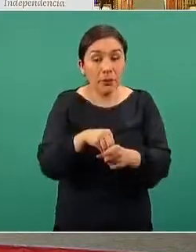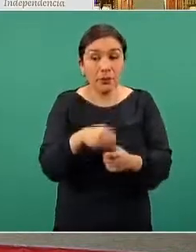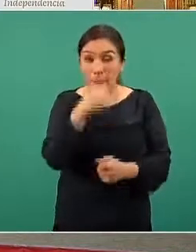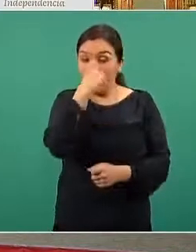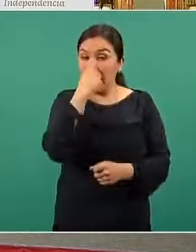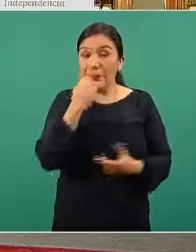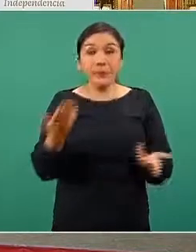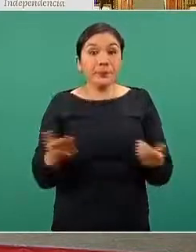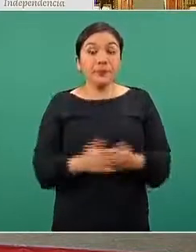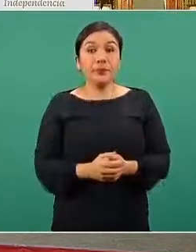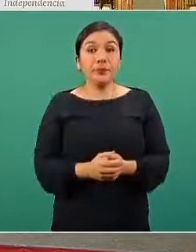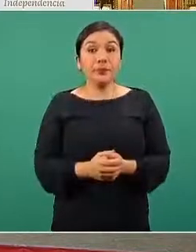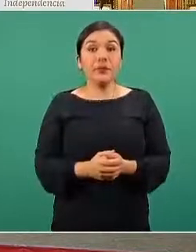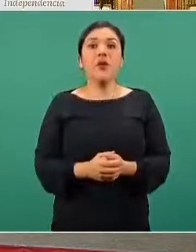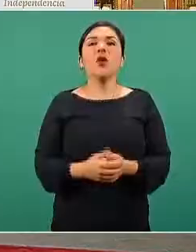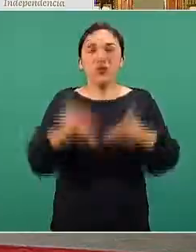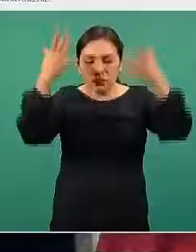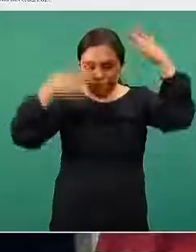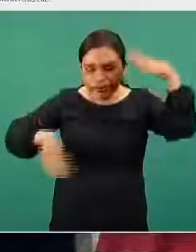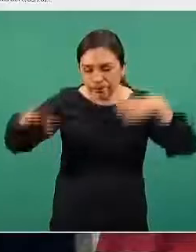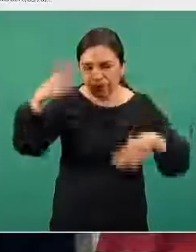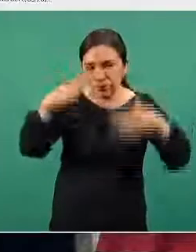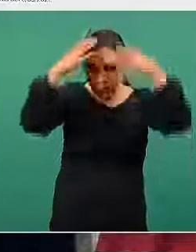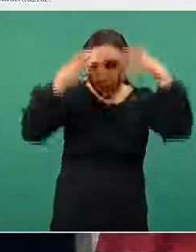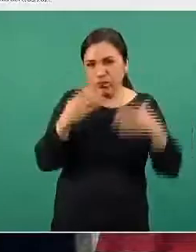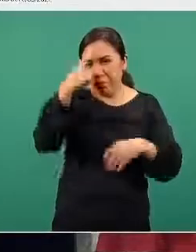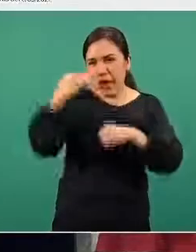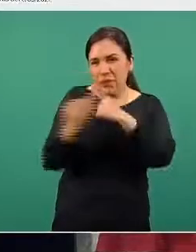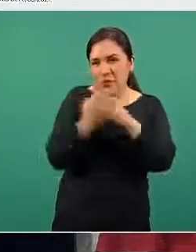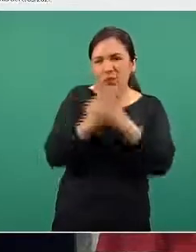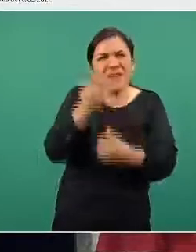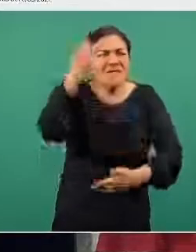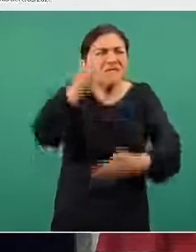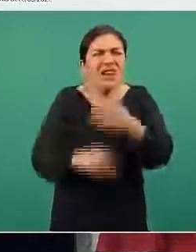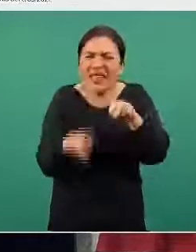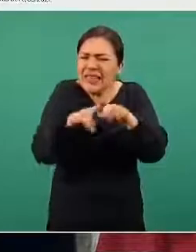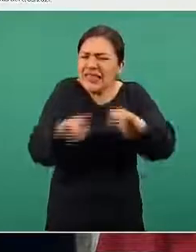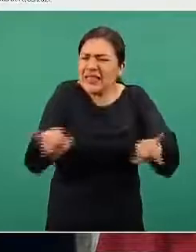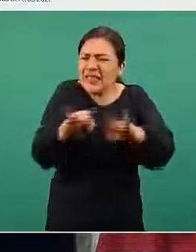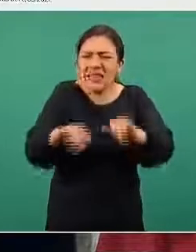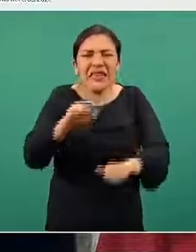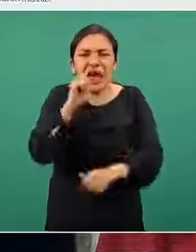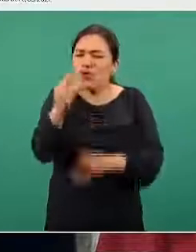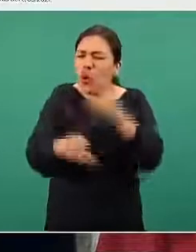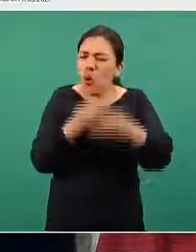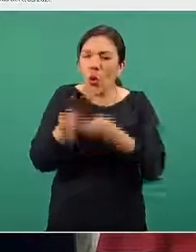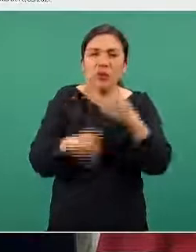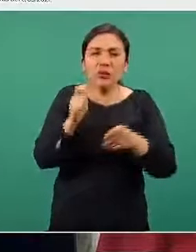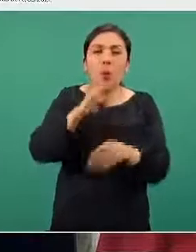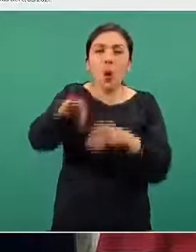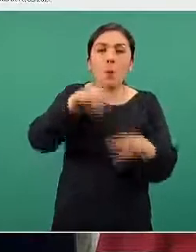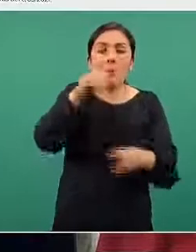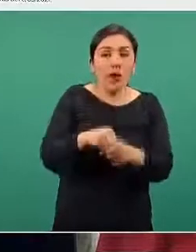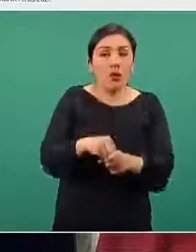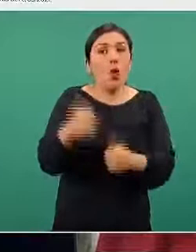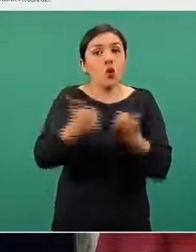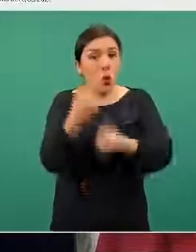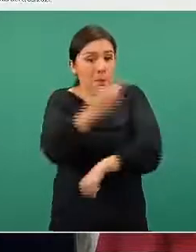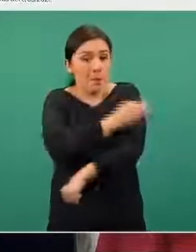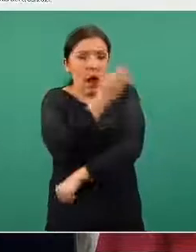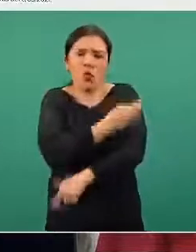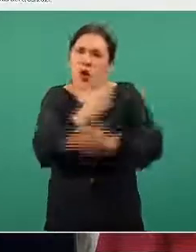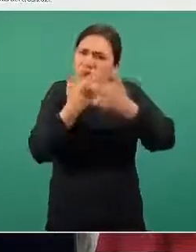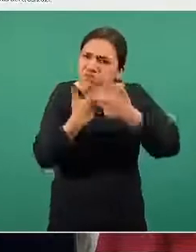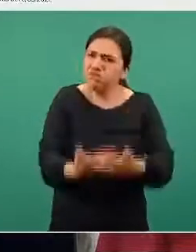sus equipos térmicos, todo, no faltó ni un insumo, todo lo teníamos. Y vacunas suficientes, por